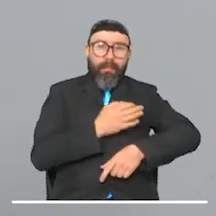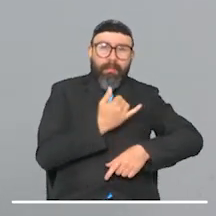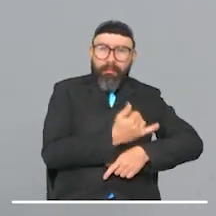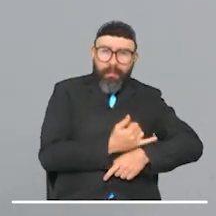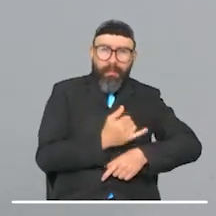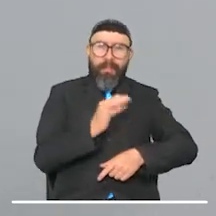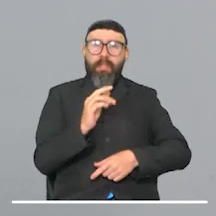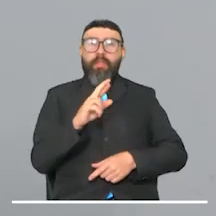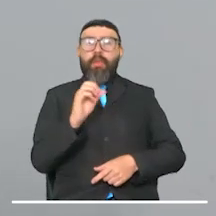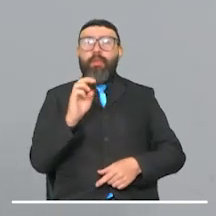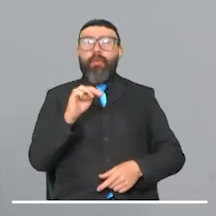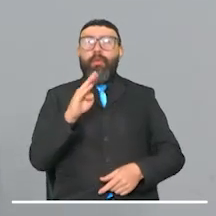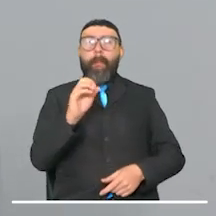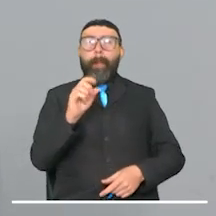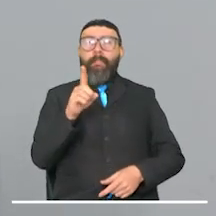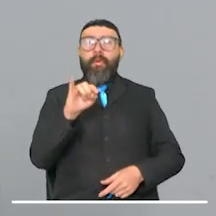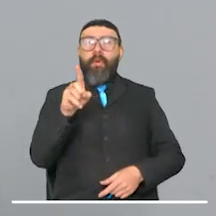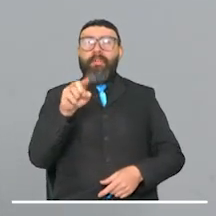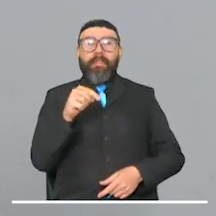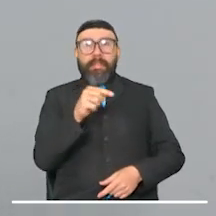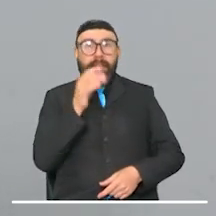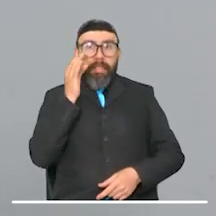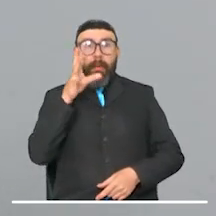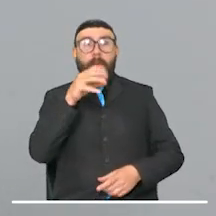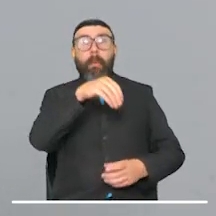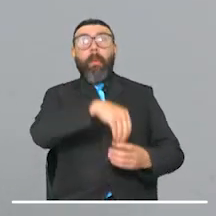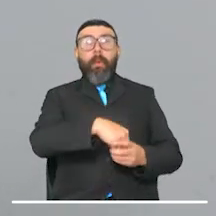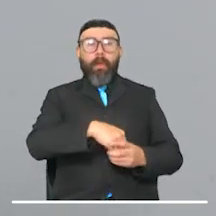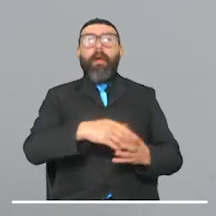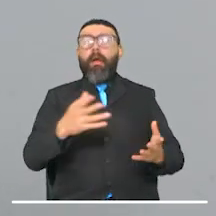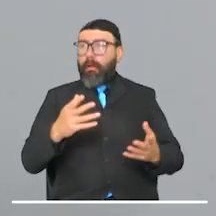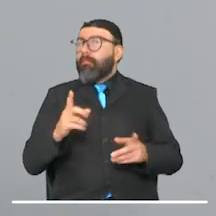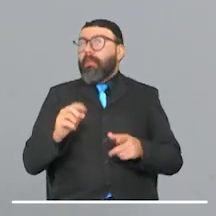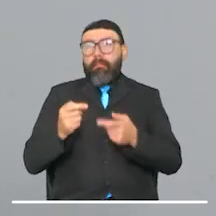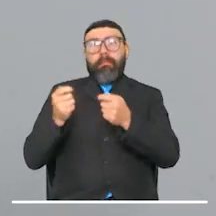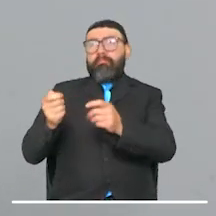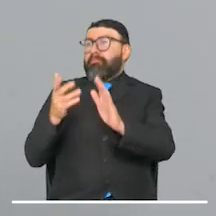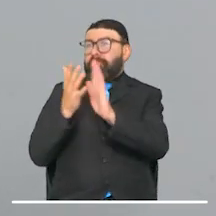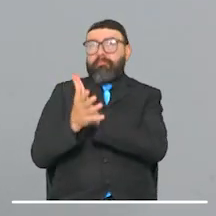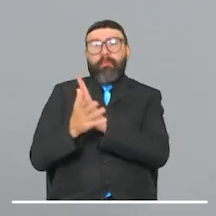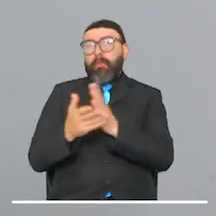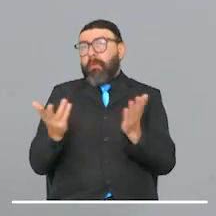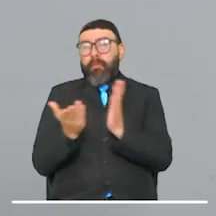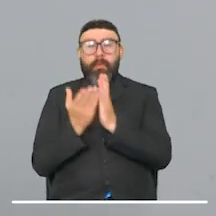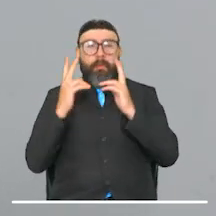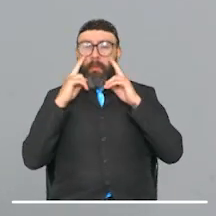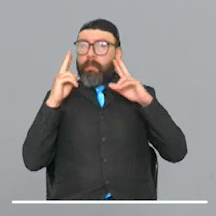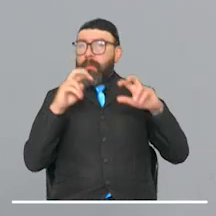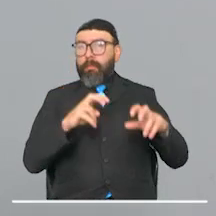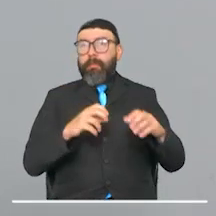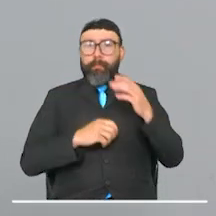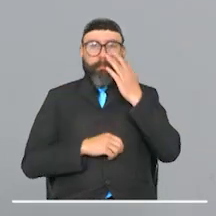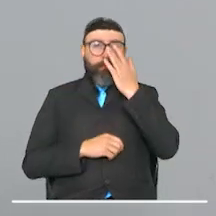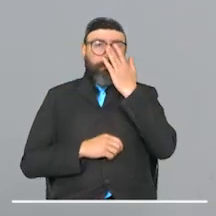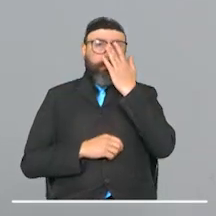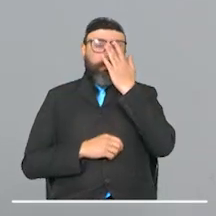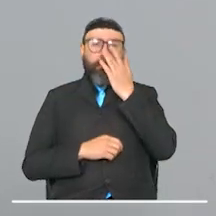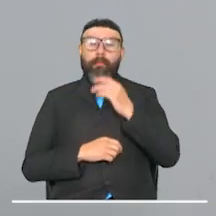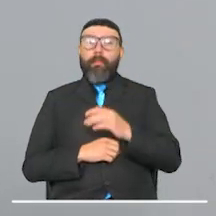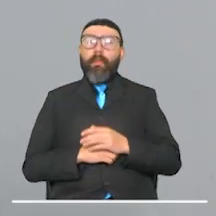inferior o protocolo de a protocolo de trombosis y descartar una trombosis es importante descartar